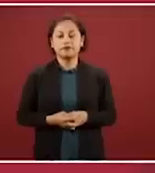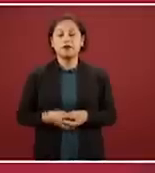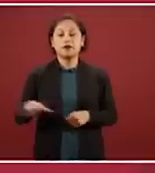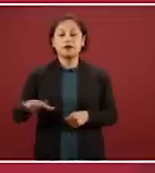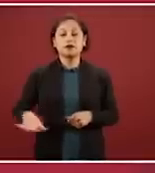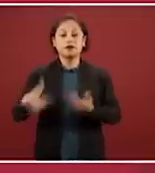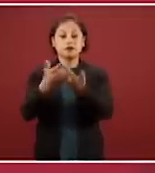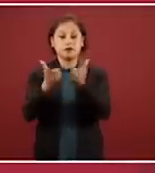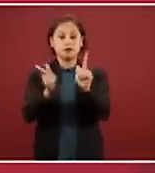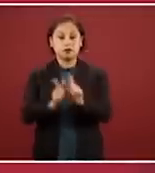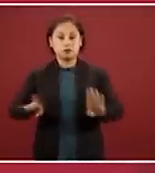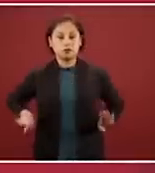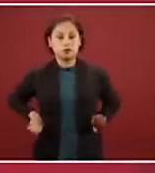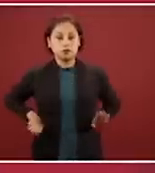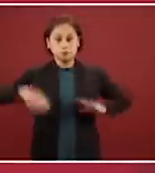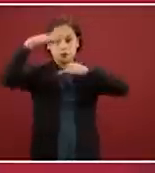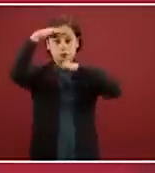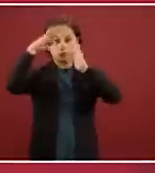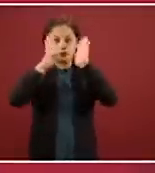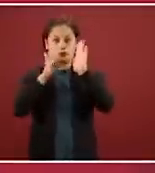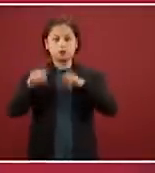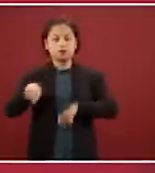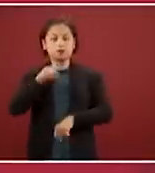conservadores se callaron.